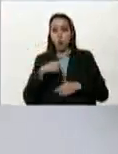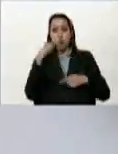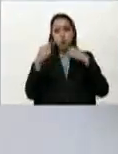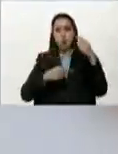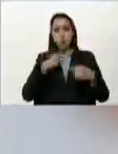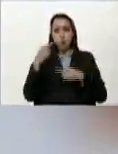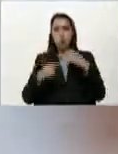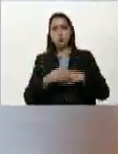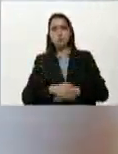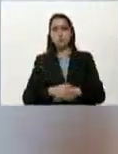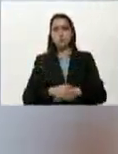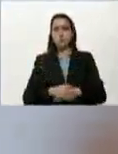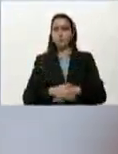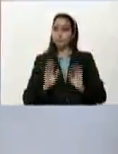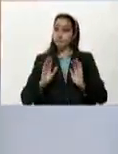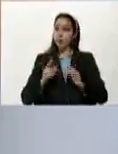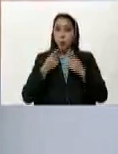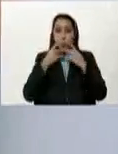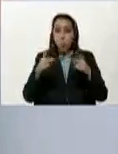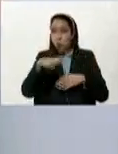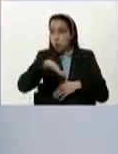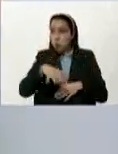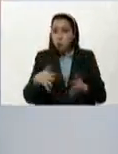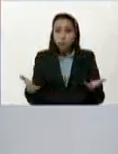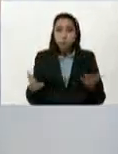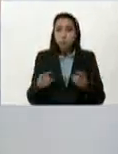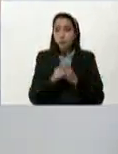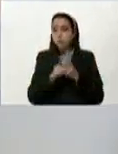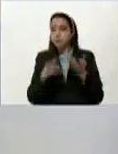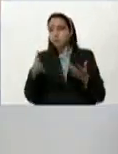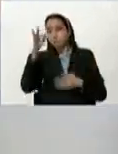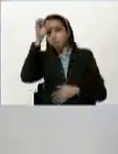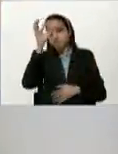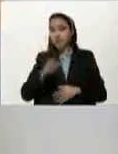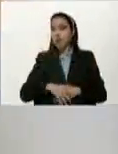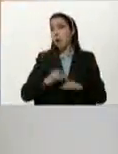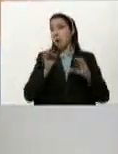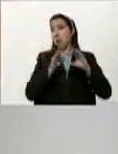vamos a ver por donde publicamos este video si te parece